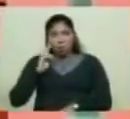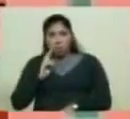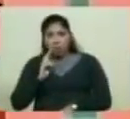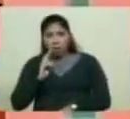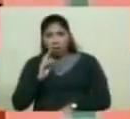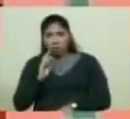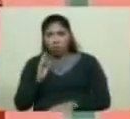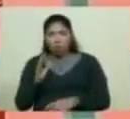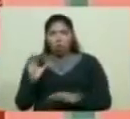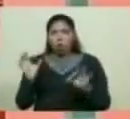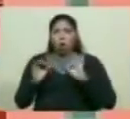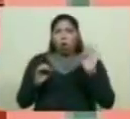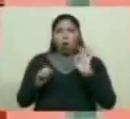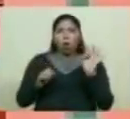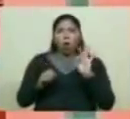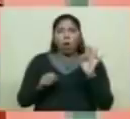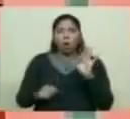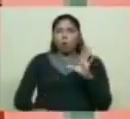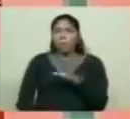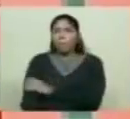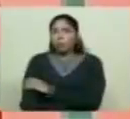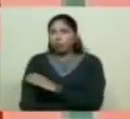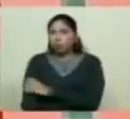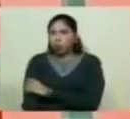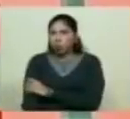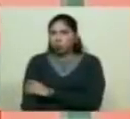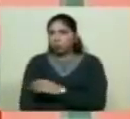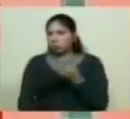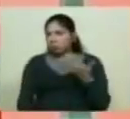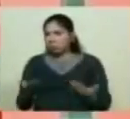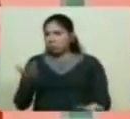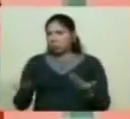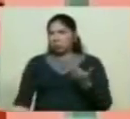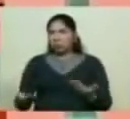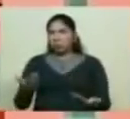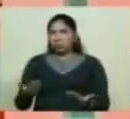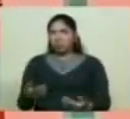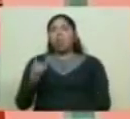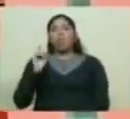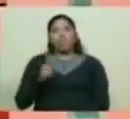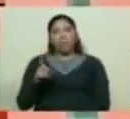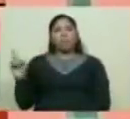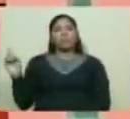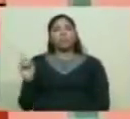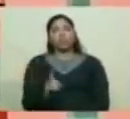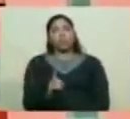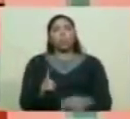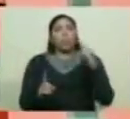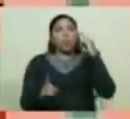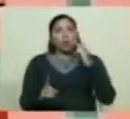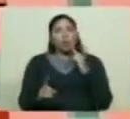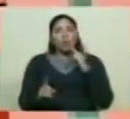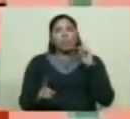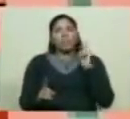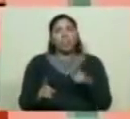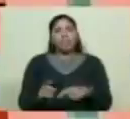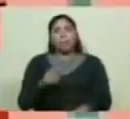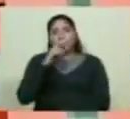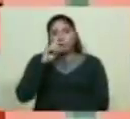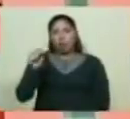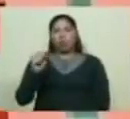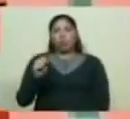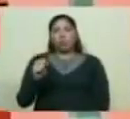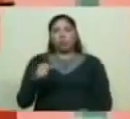o una entrevista tiene que venir un bolivariano tiene que venir nicolás maduro a